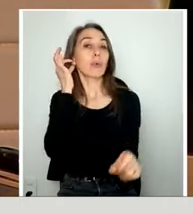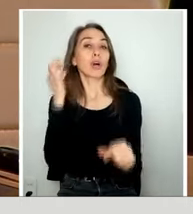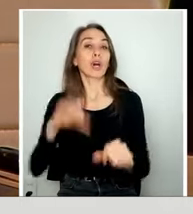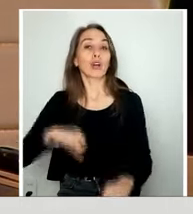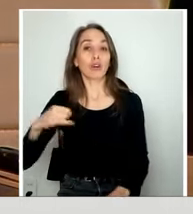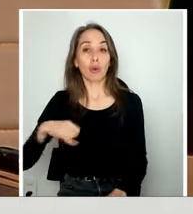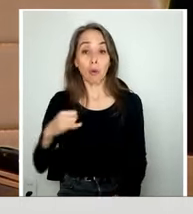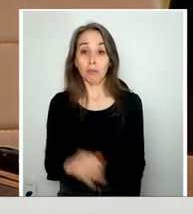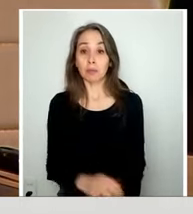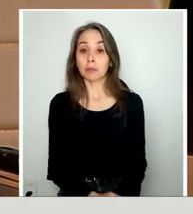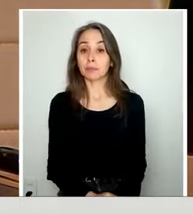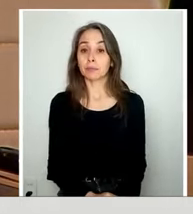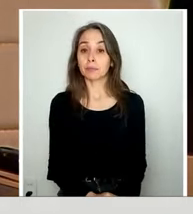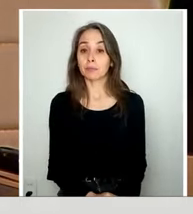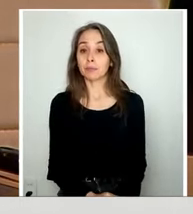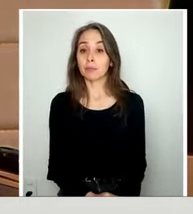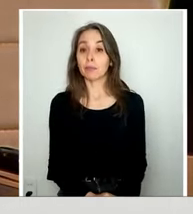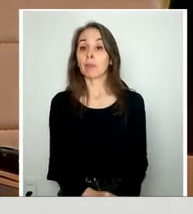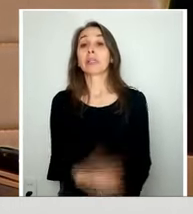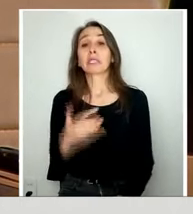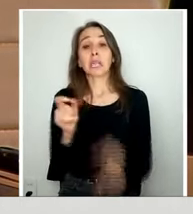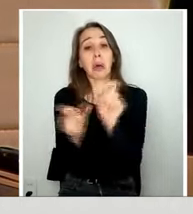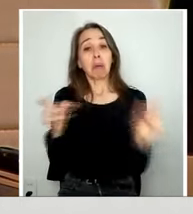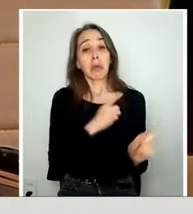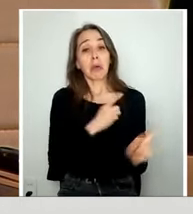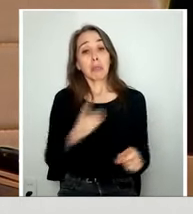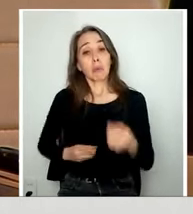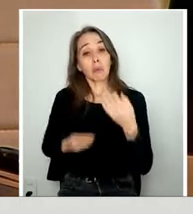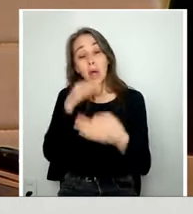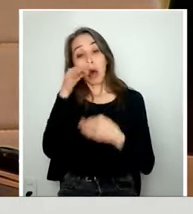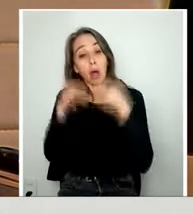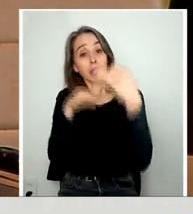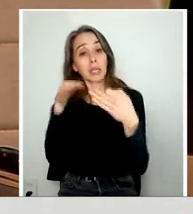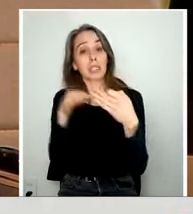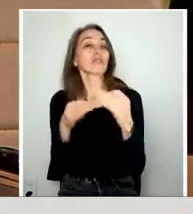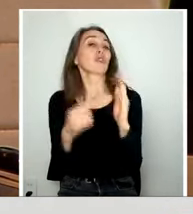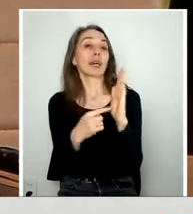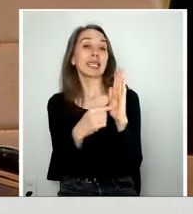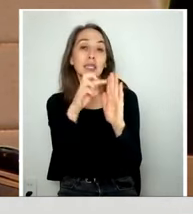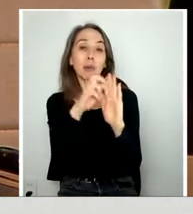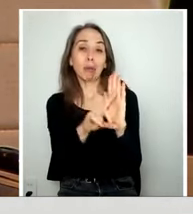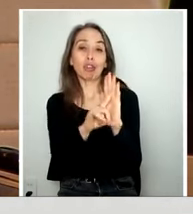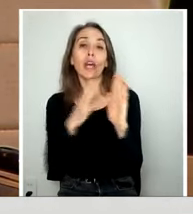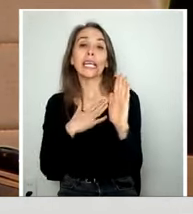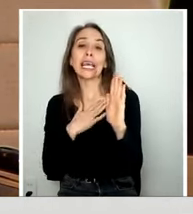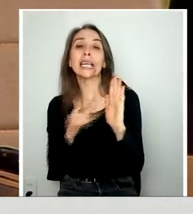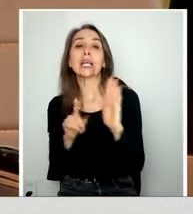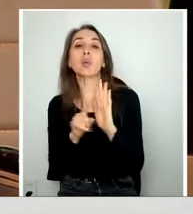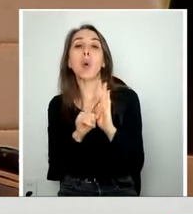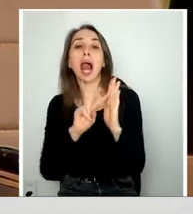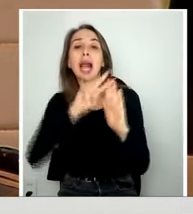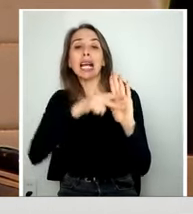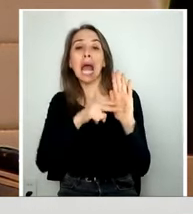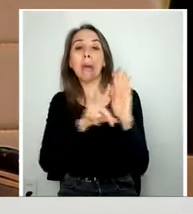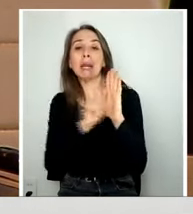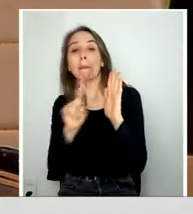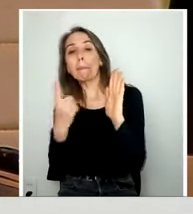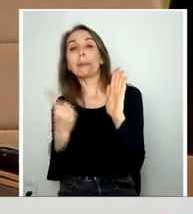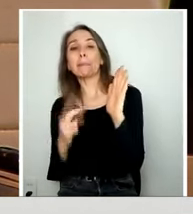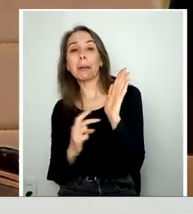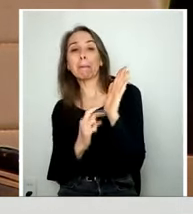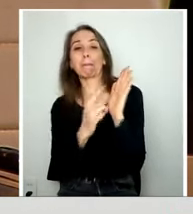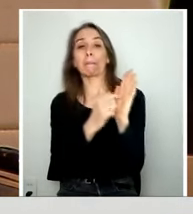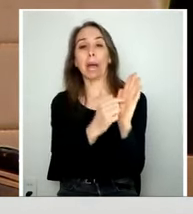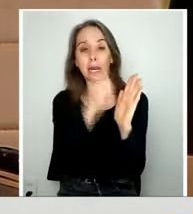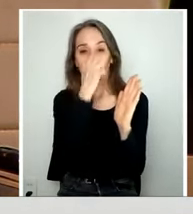obstante como bien Se ha dicho acá si bien Esto es un primer paso para equilibrar No es cierto los